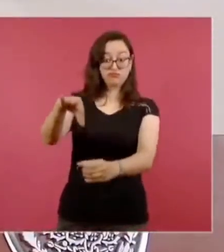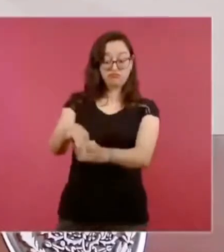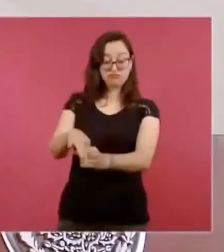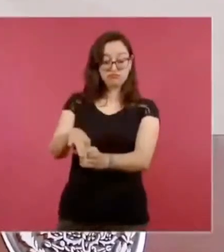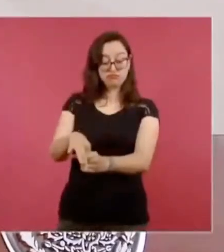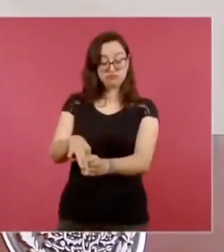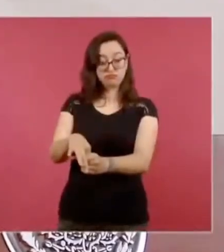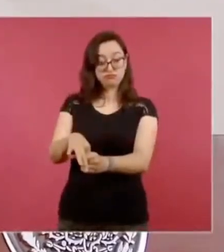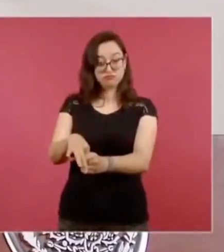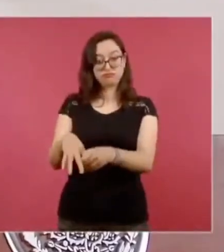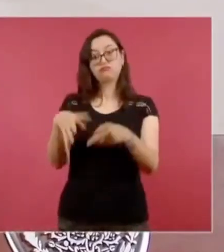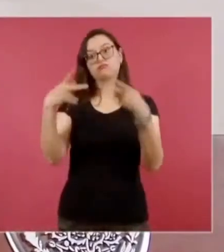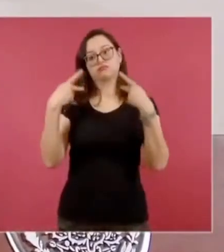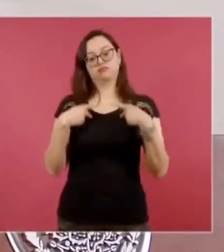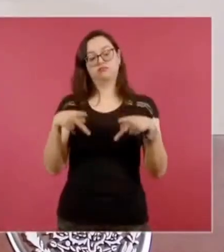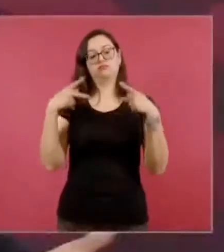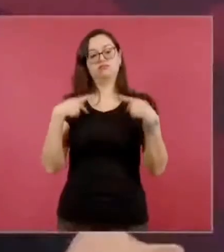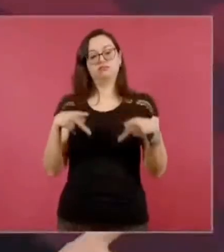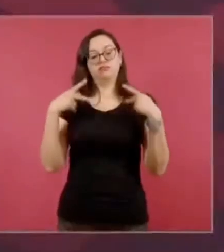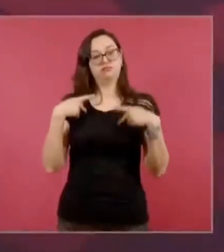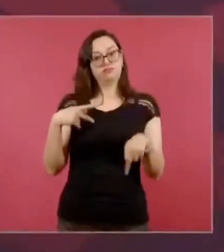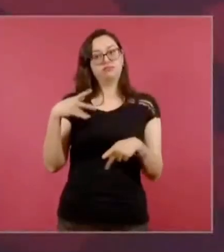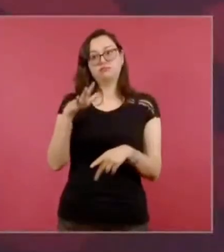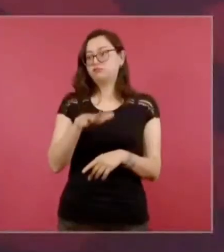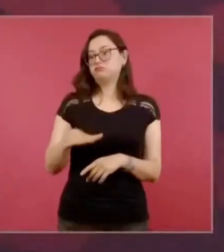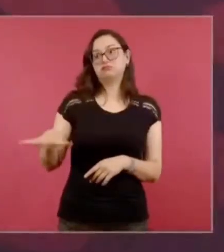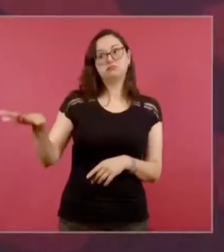ir a votar